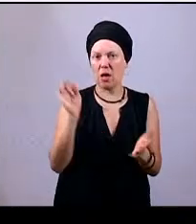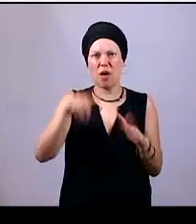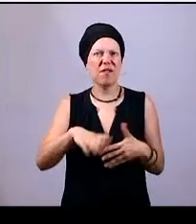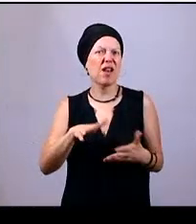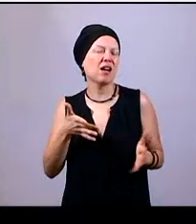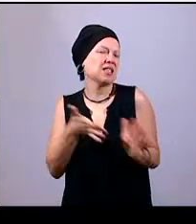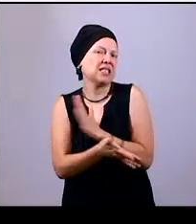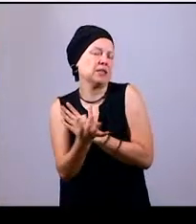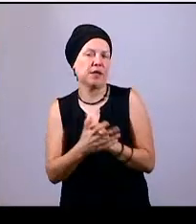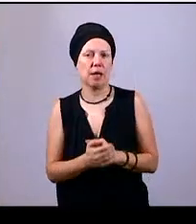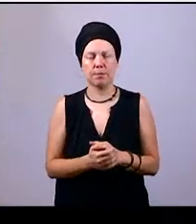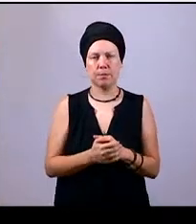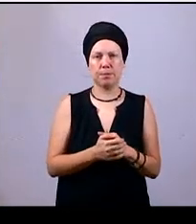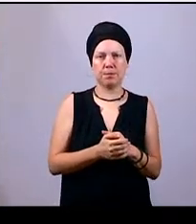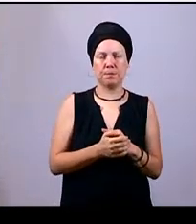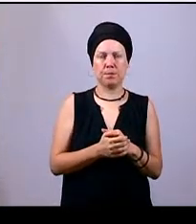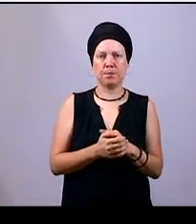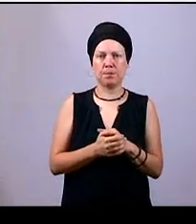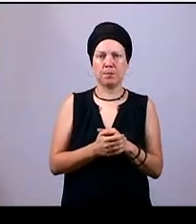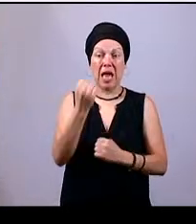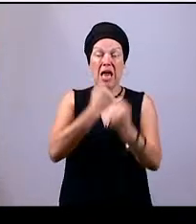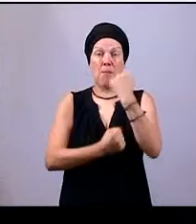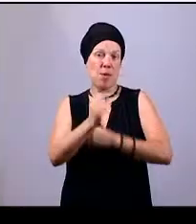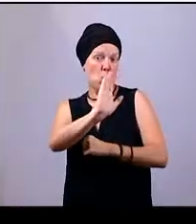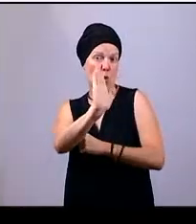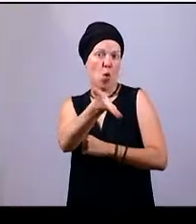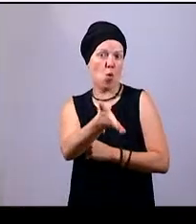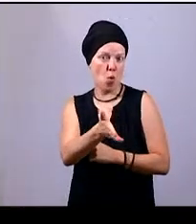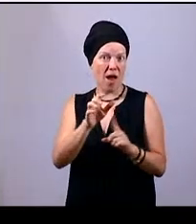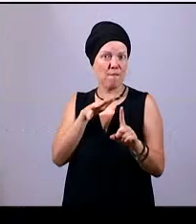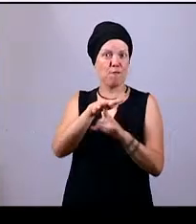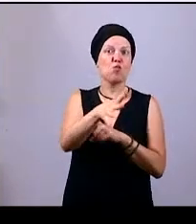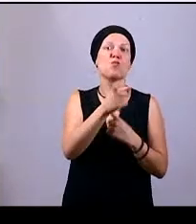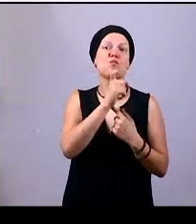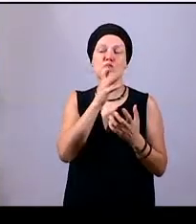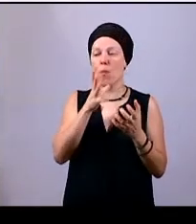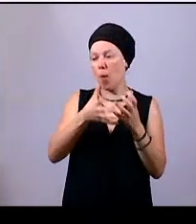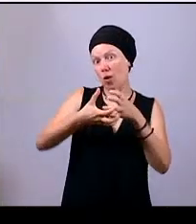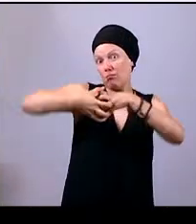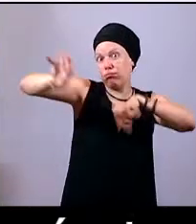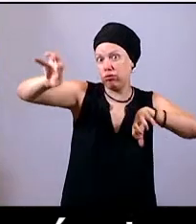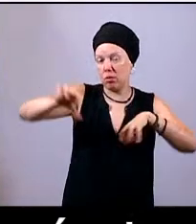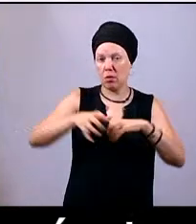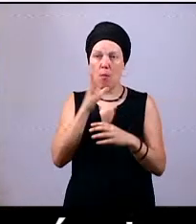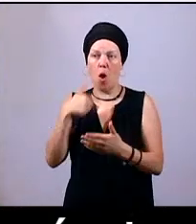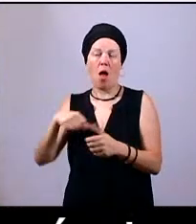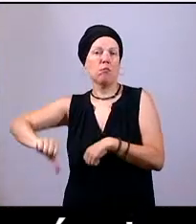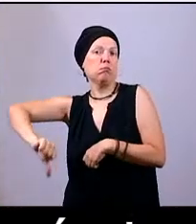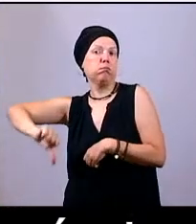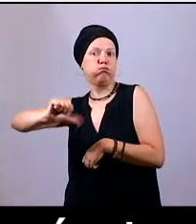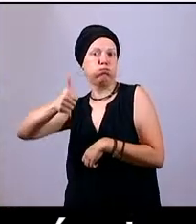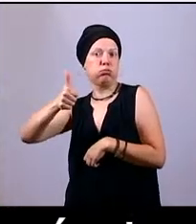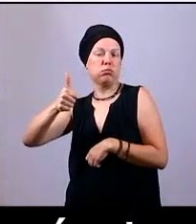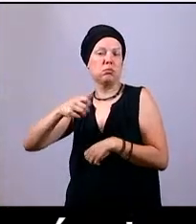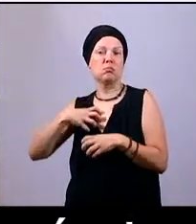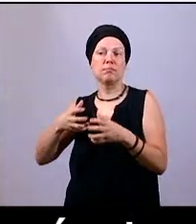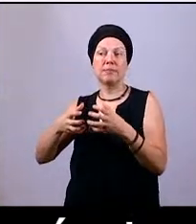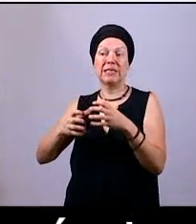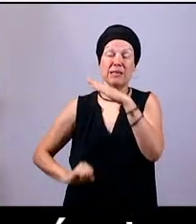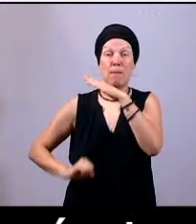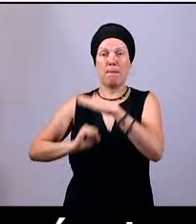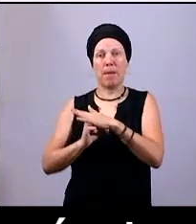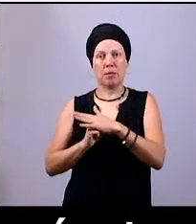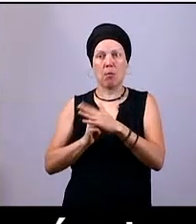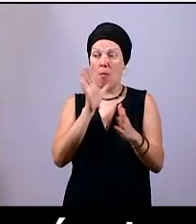esto? ¿Cuál va a ser el impacto económico de ese cupo separatista, de la aprobación de ese cupo que no